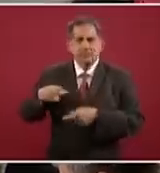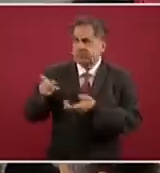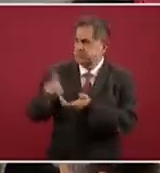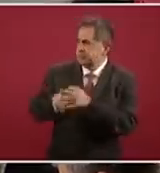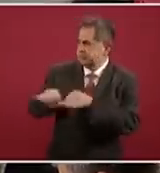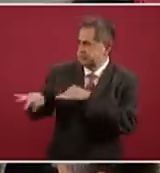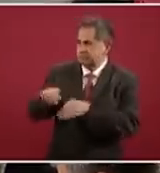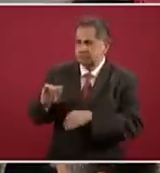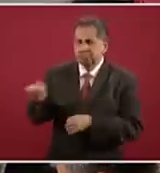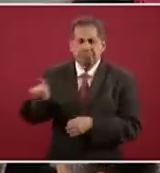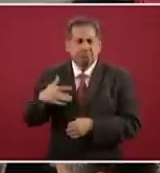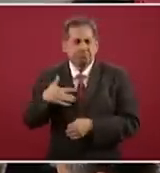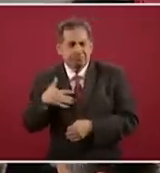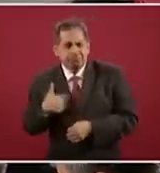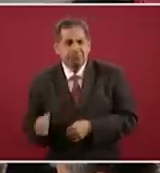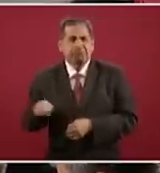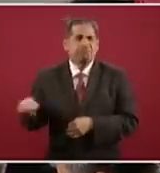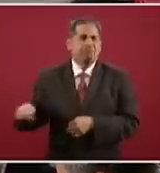sensibles